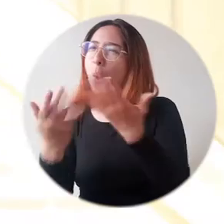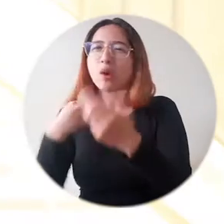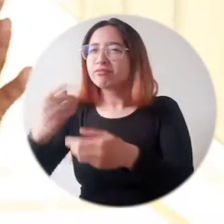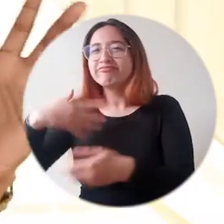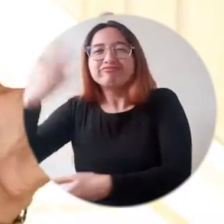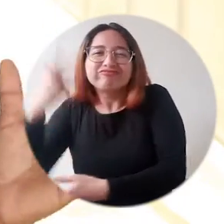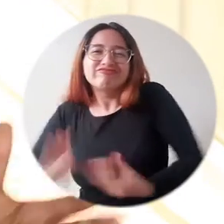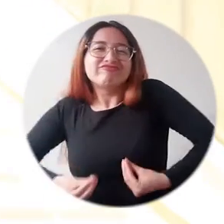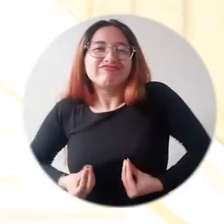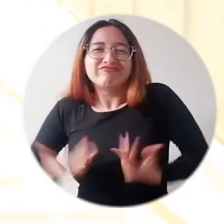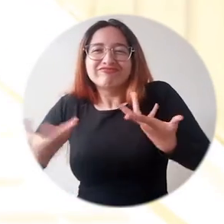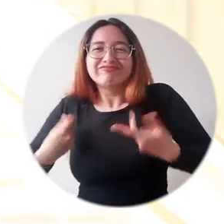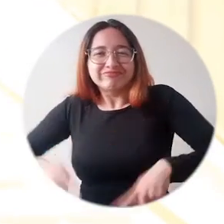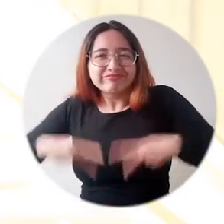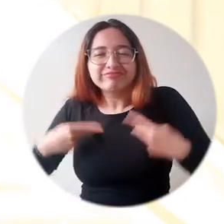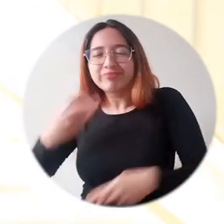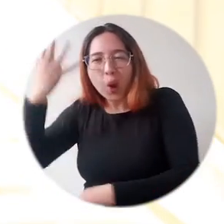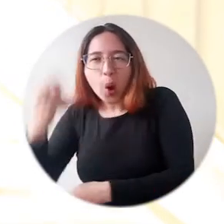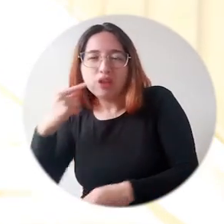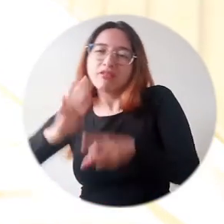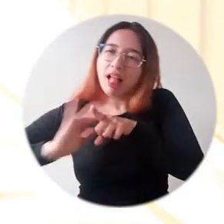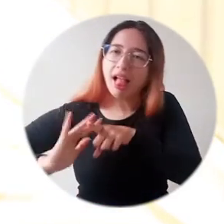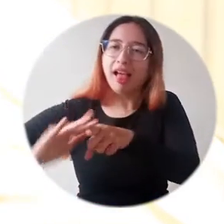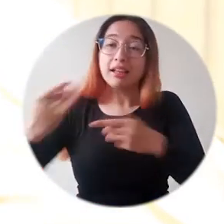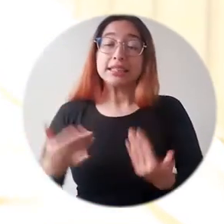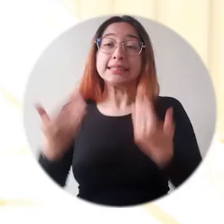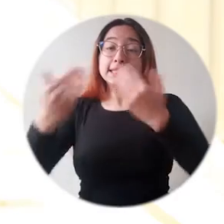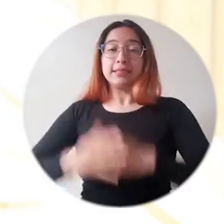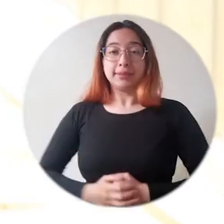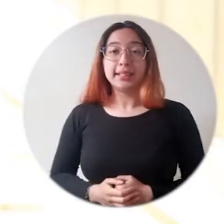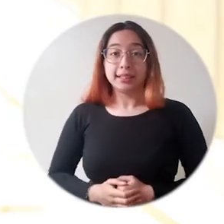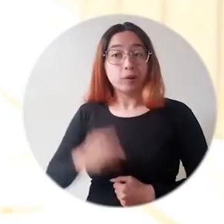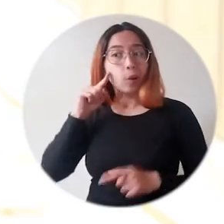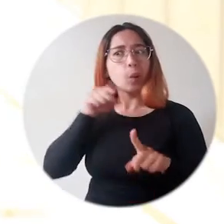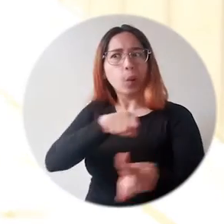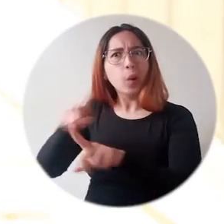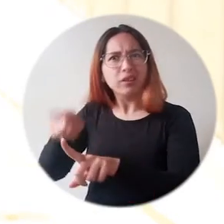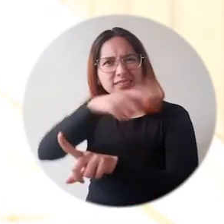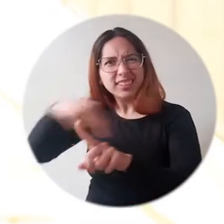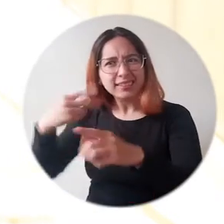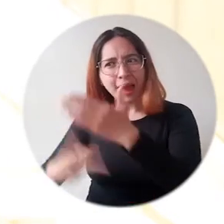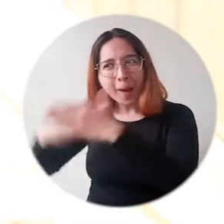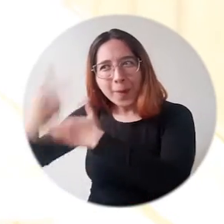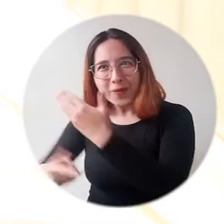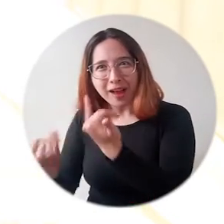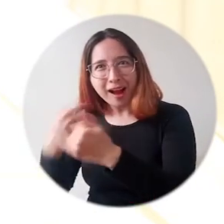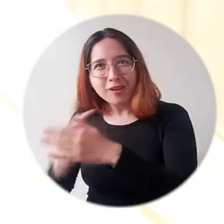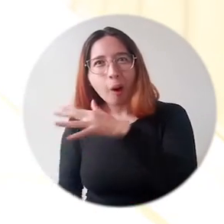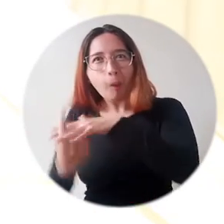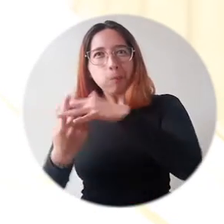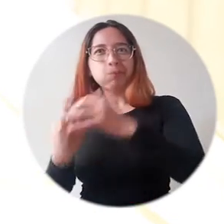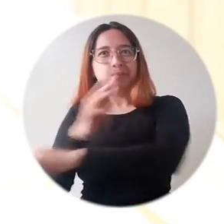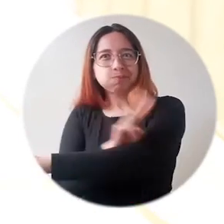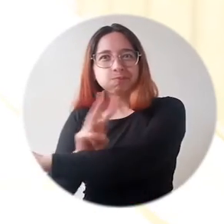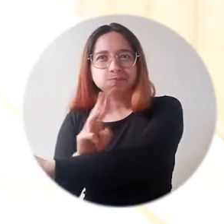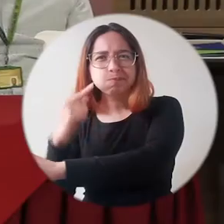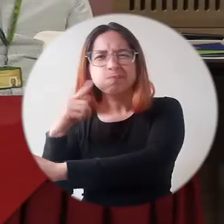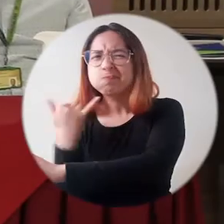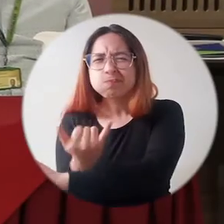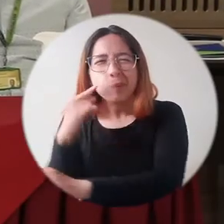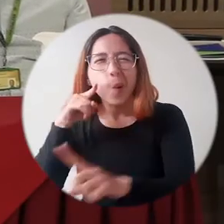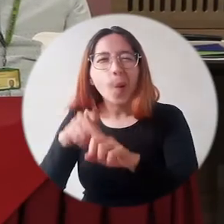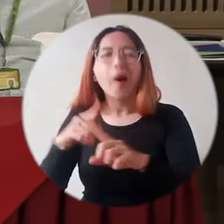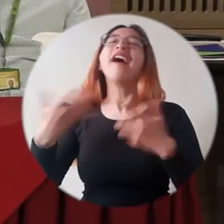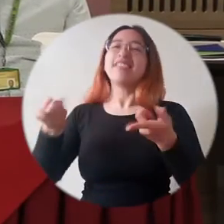que abre un panorama de posibilidades que no solamente este proyecto sino todos los proyectos que se montaron de forma digital